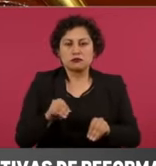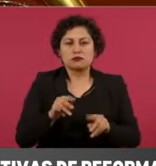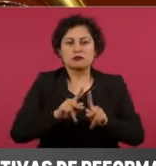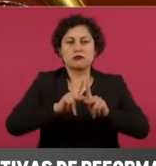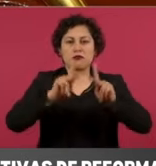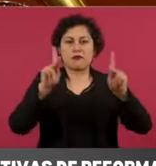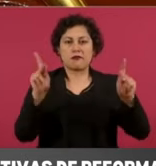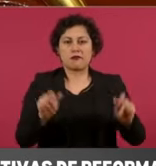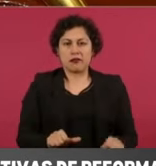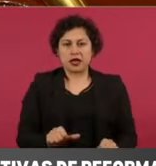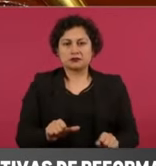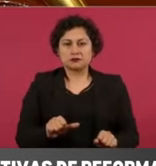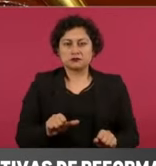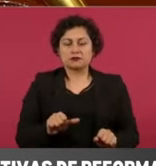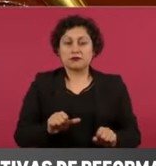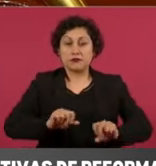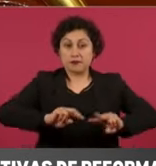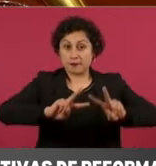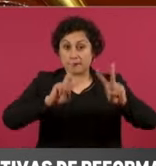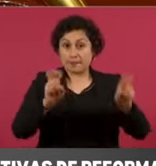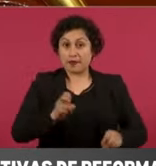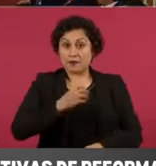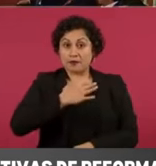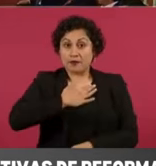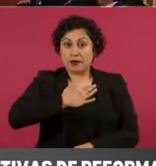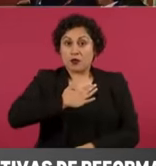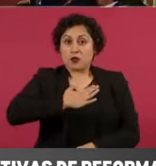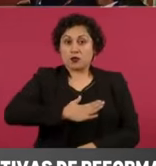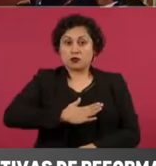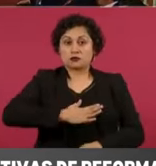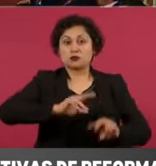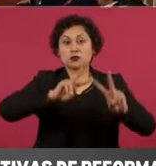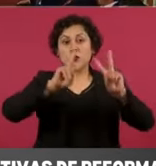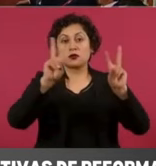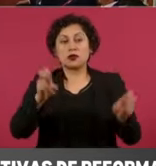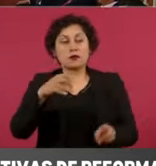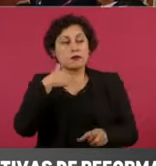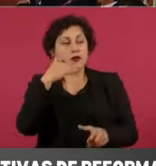justicia social y del combate a la corrupción.